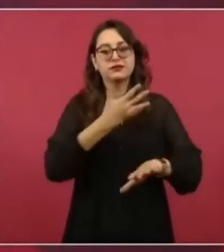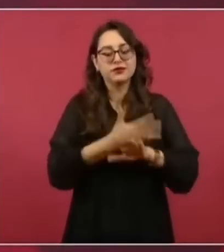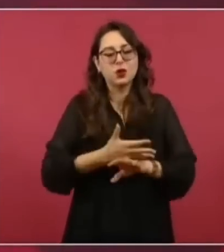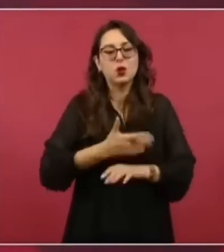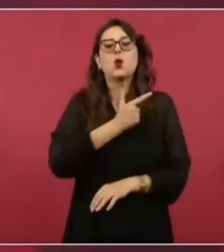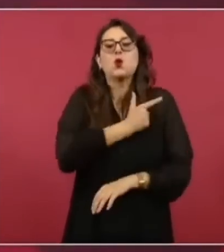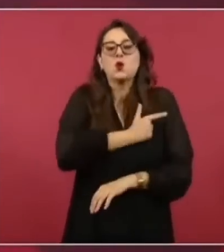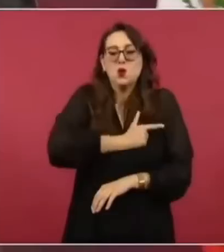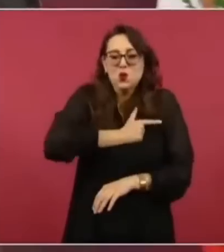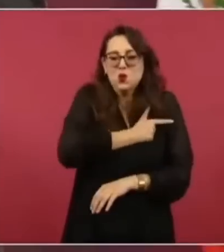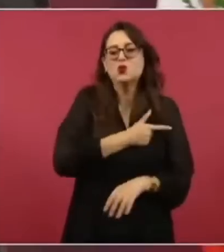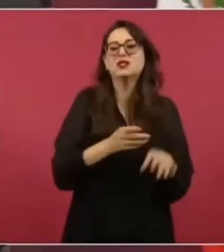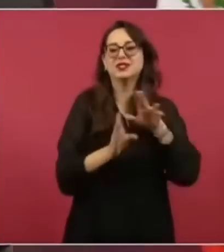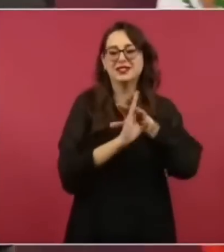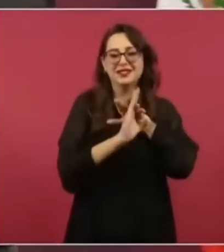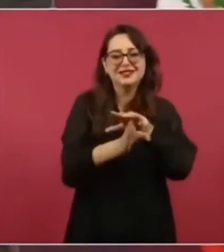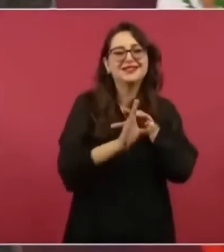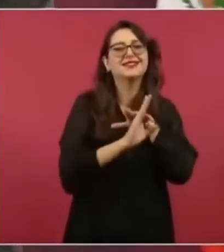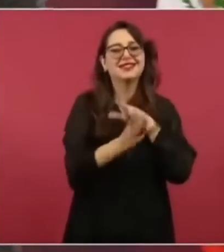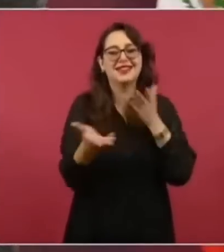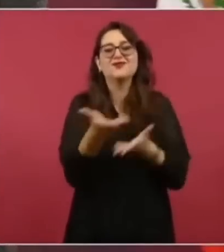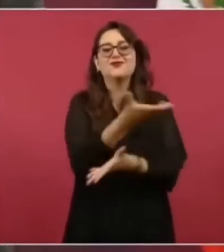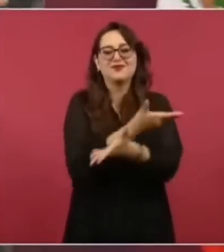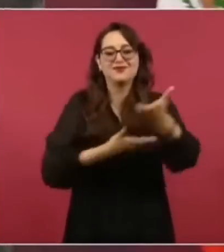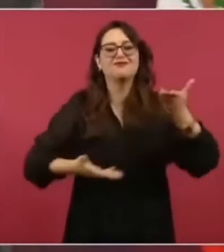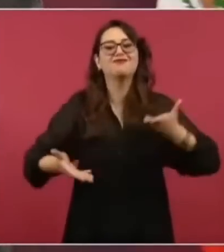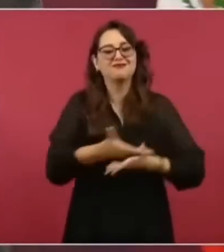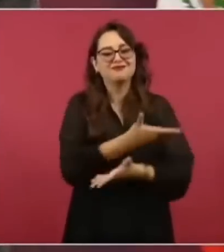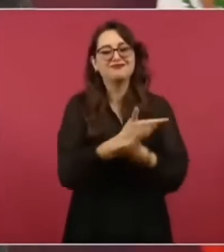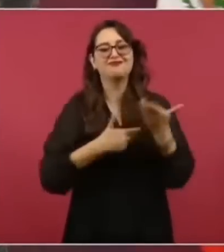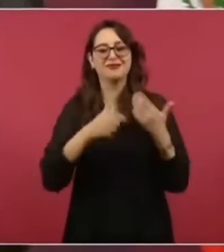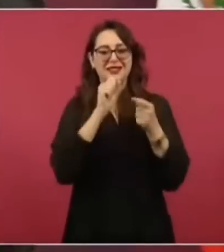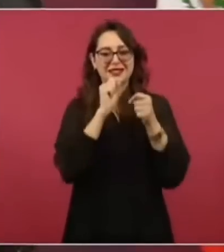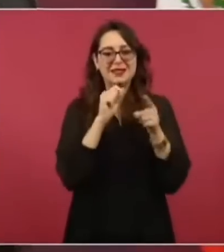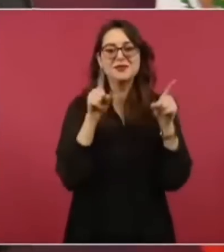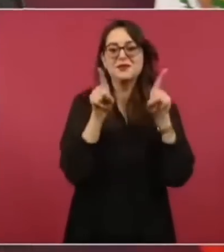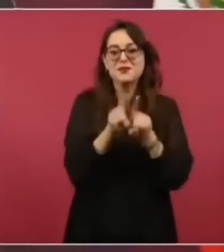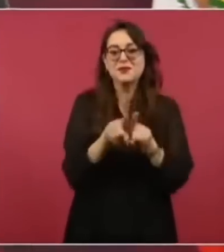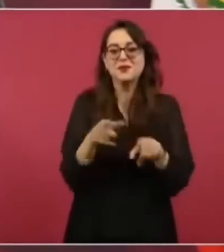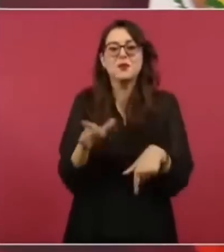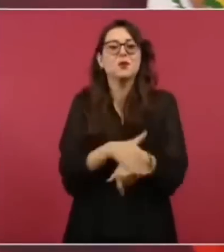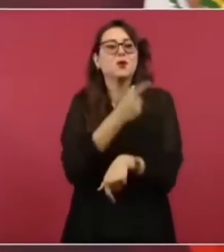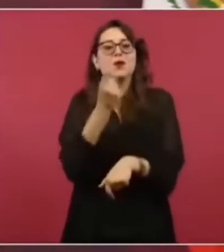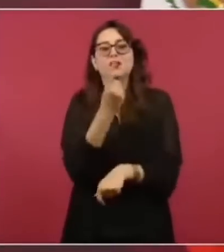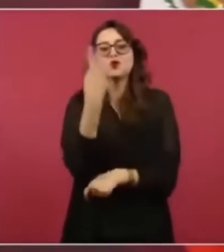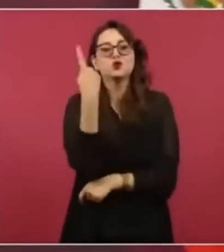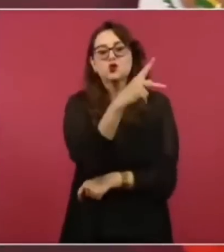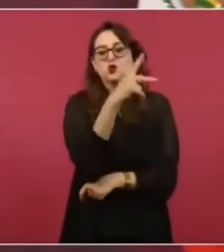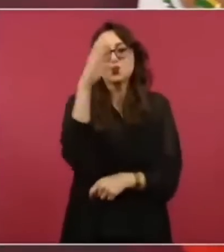porque ¿de dónde surge el pueblo estadounidense?